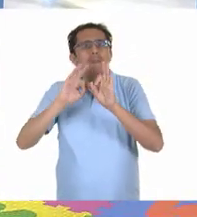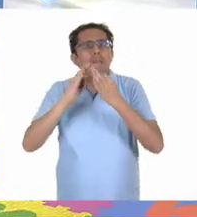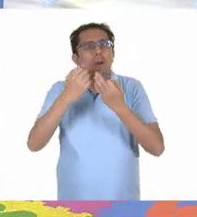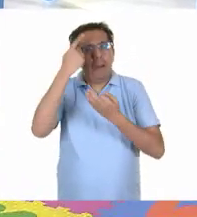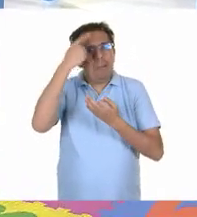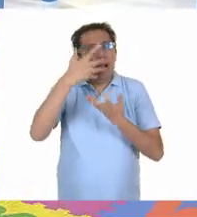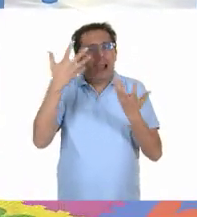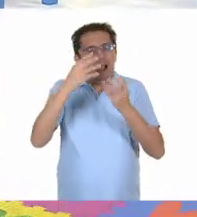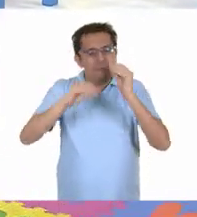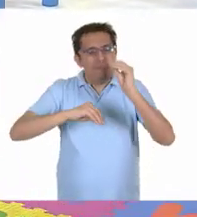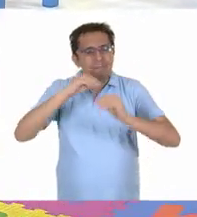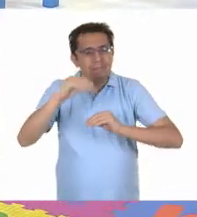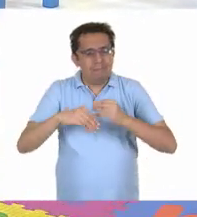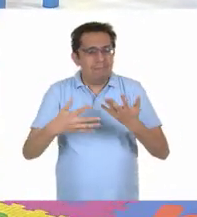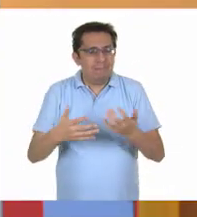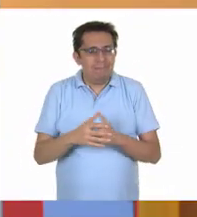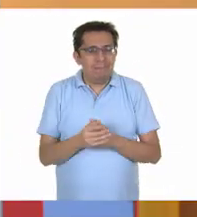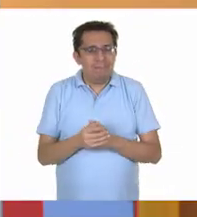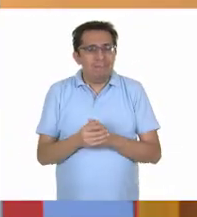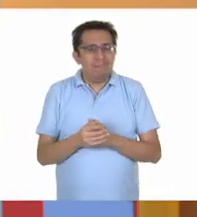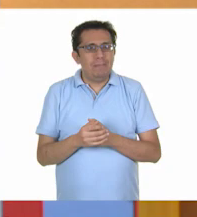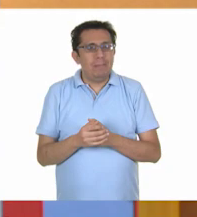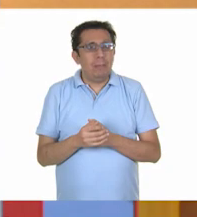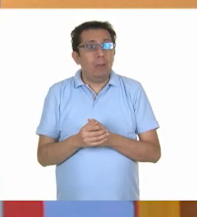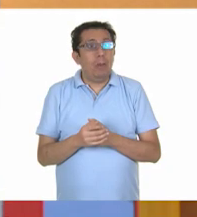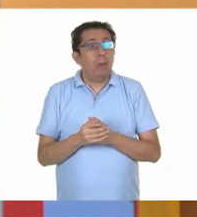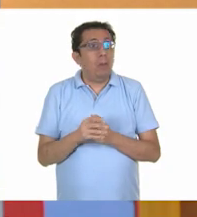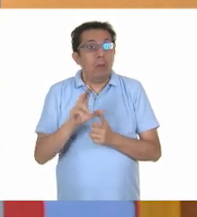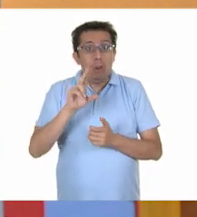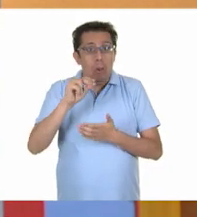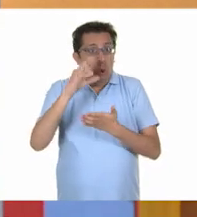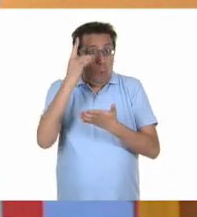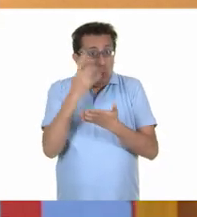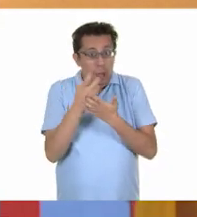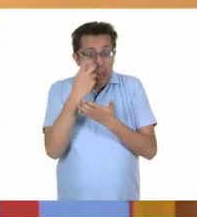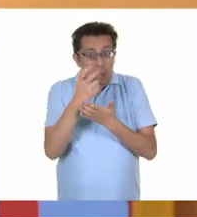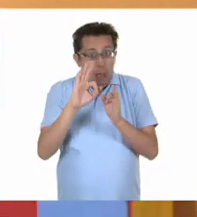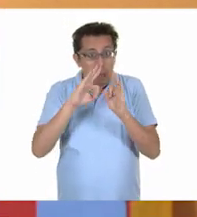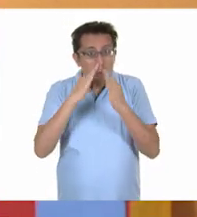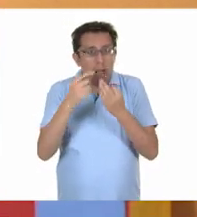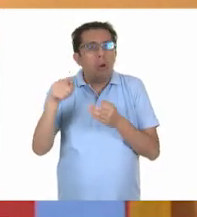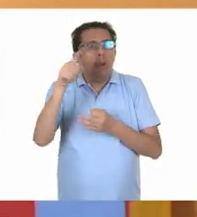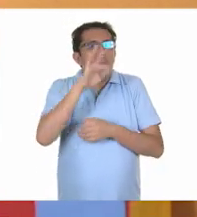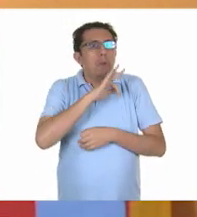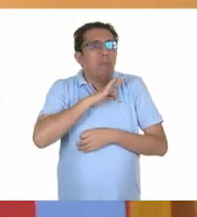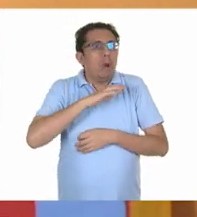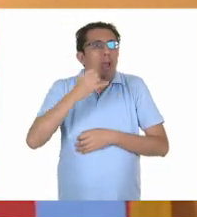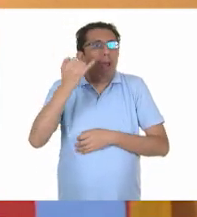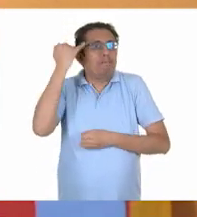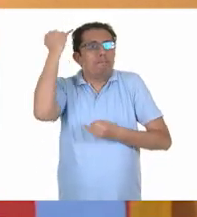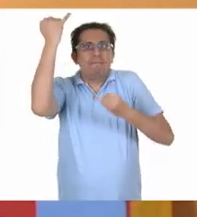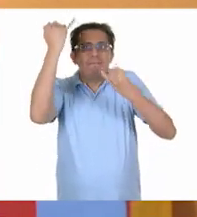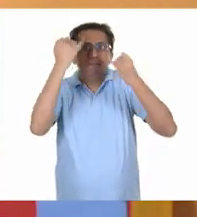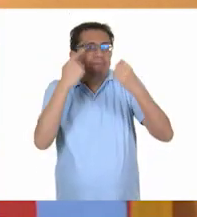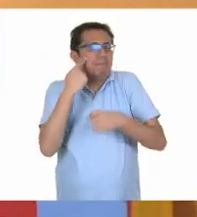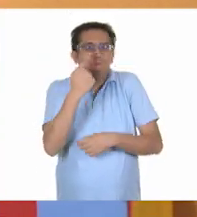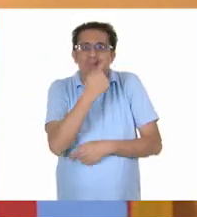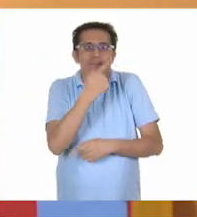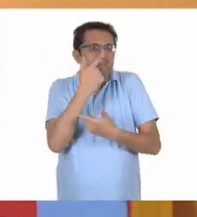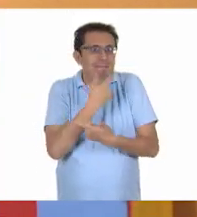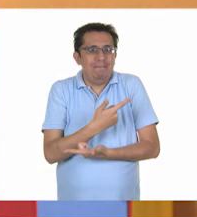figuras geométricas que necesitamos para hacer estas figuras. Muy bien. Y no únicamente pueden hacer estas, ellas